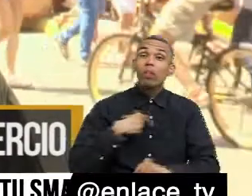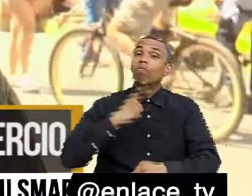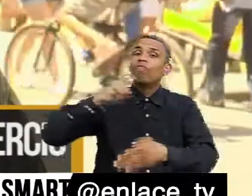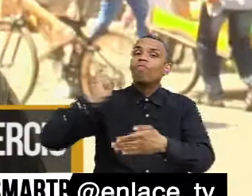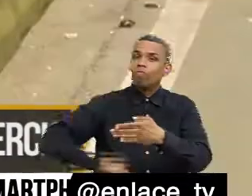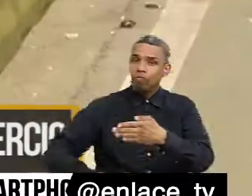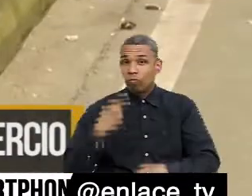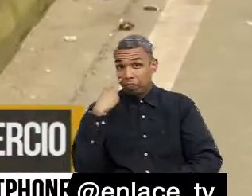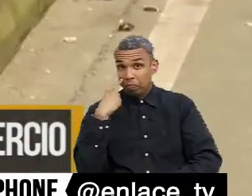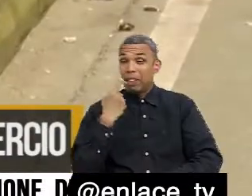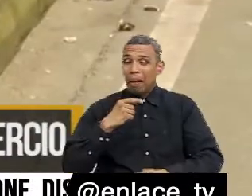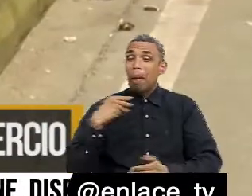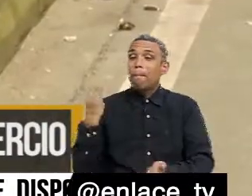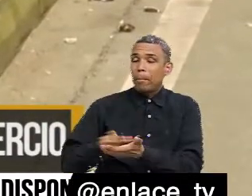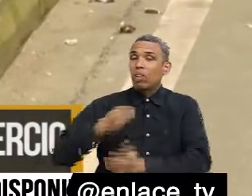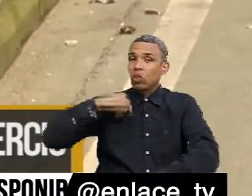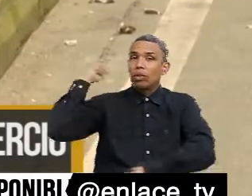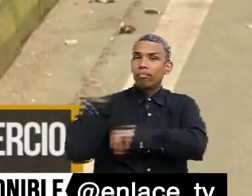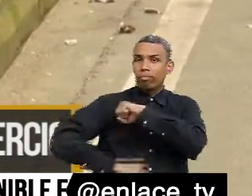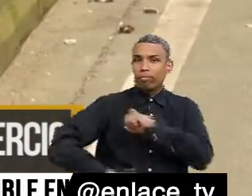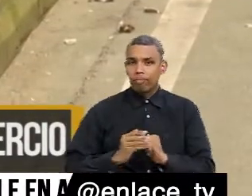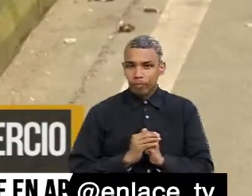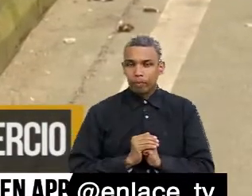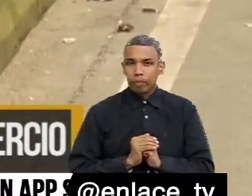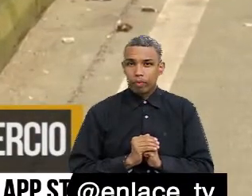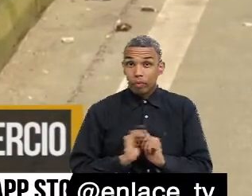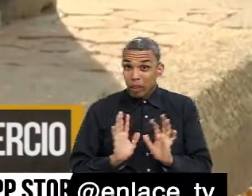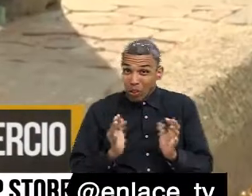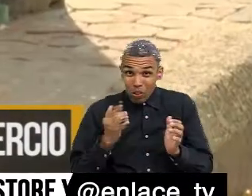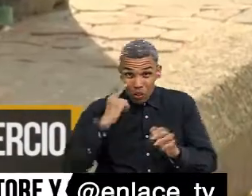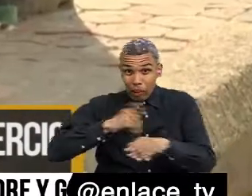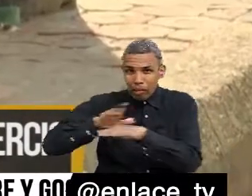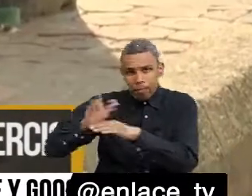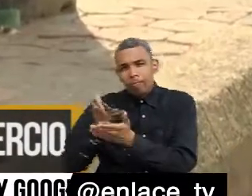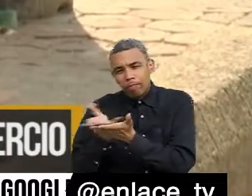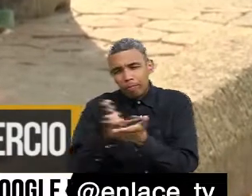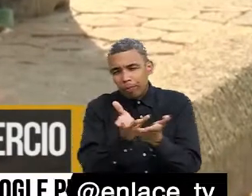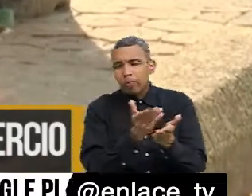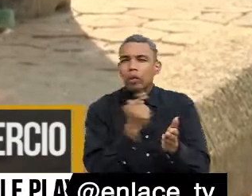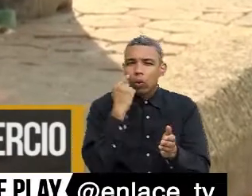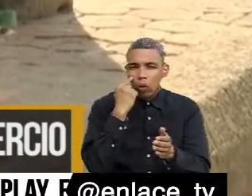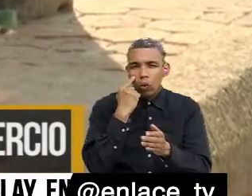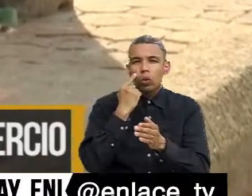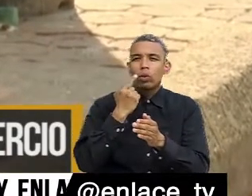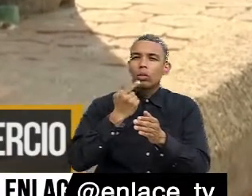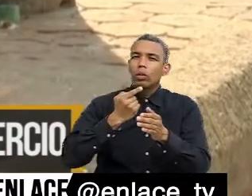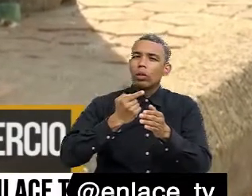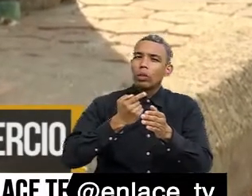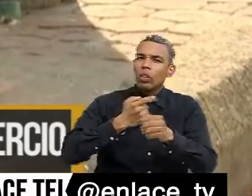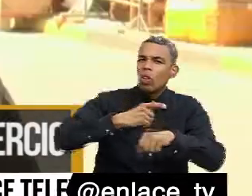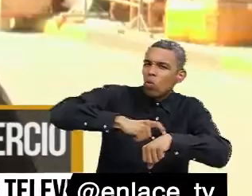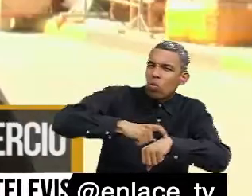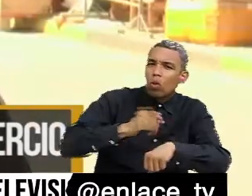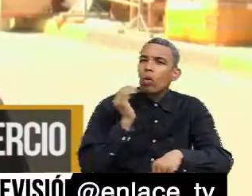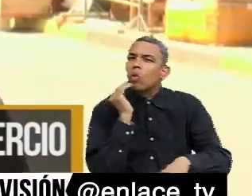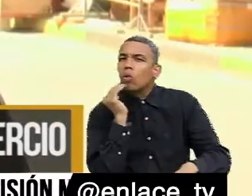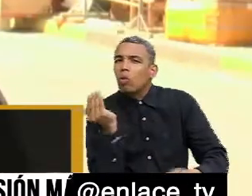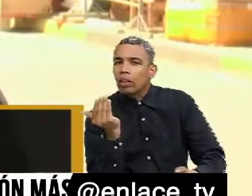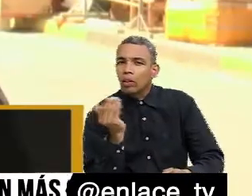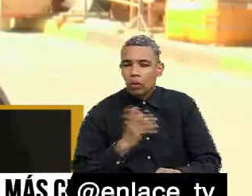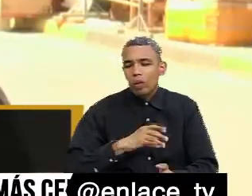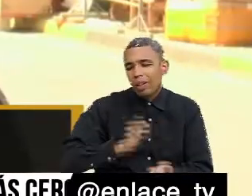vamos a hacerlo de esa de esta manera para disponer bien de sus basuras en los horarios adecuados en los sitios adecuados y ya